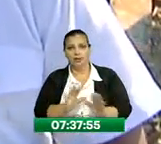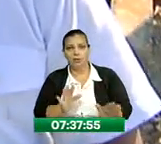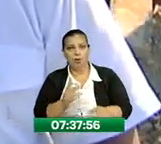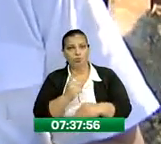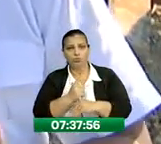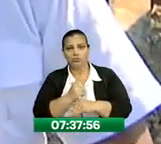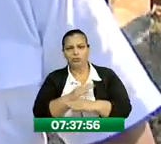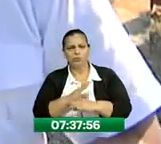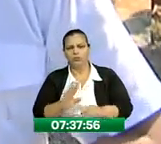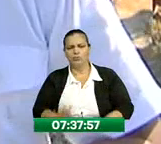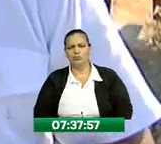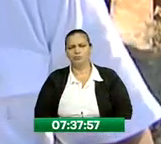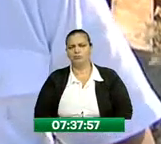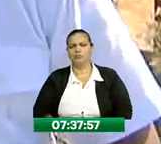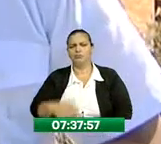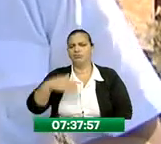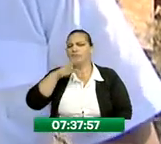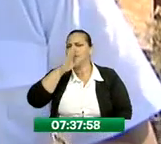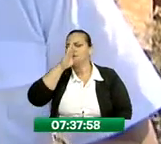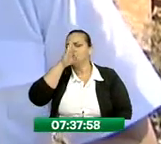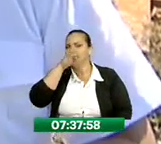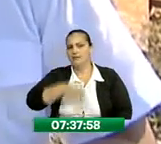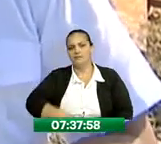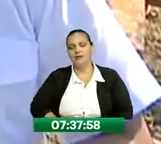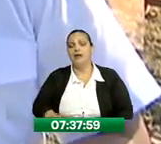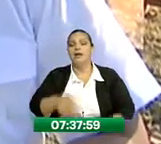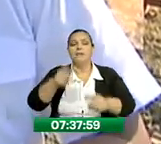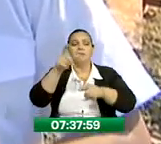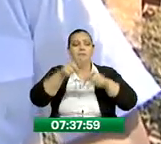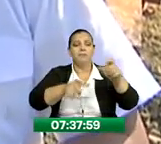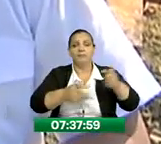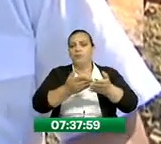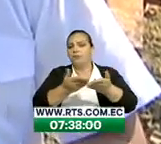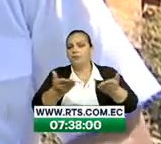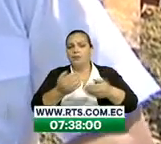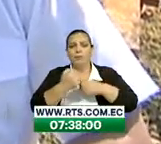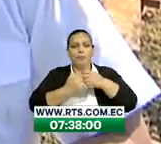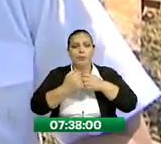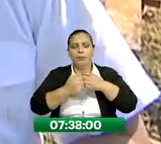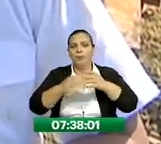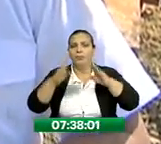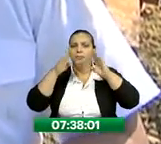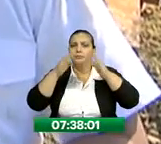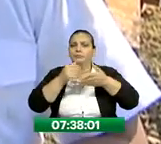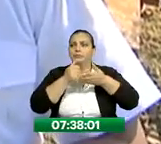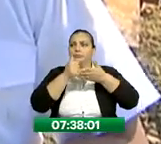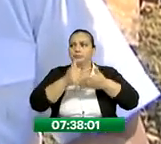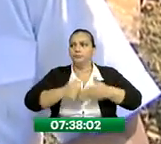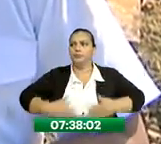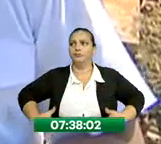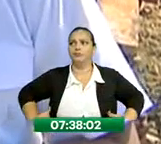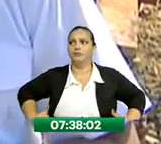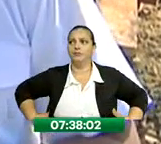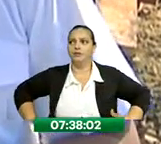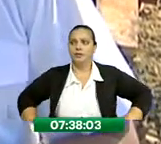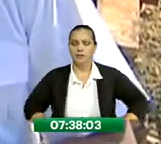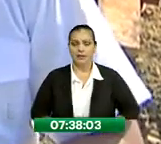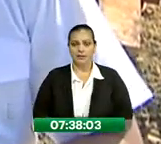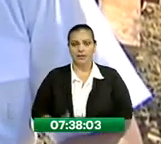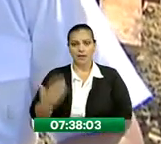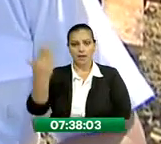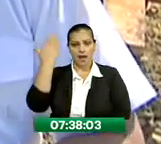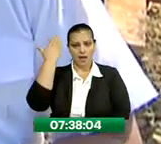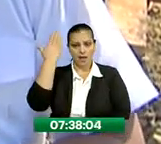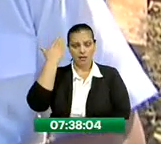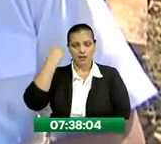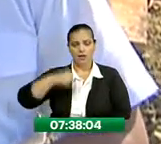la segunda casa. Esto queremos instaurarlo como política municipal social para los próximos 4 años, los 3 años más que todavía le quedan a